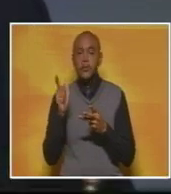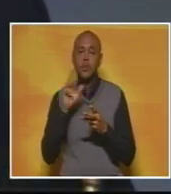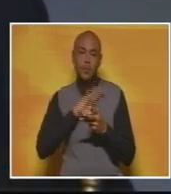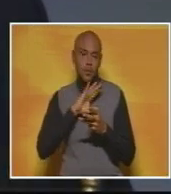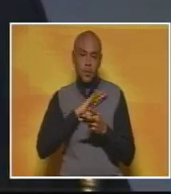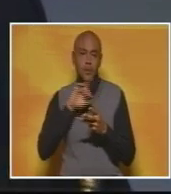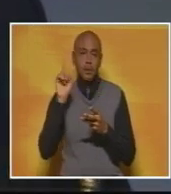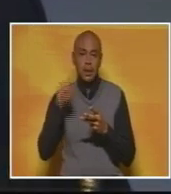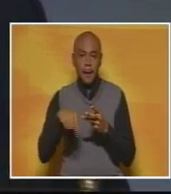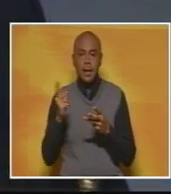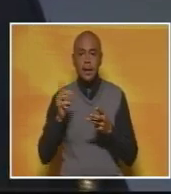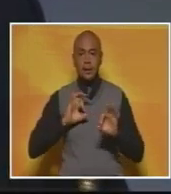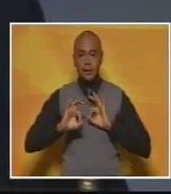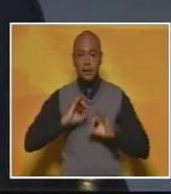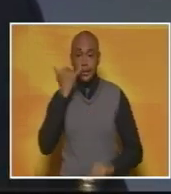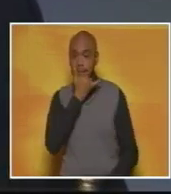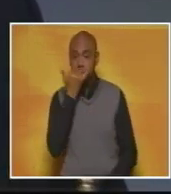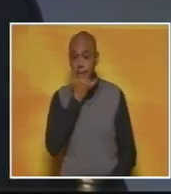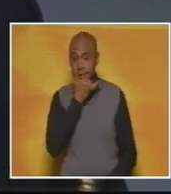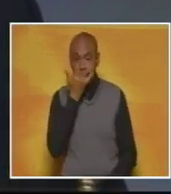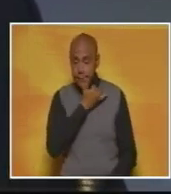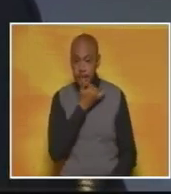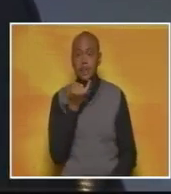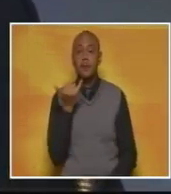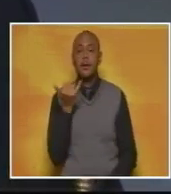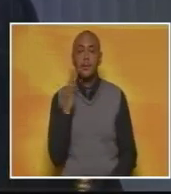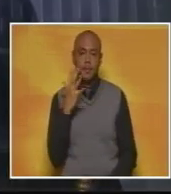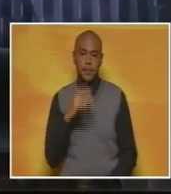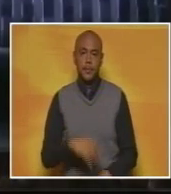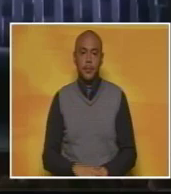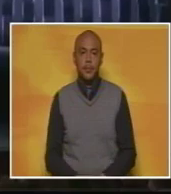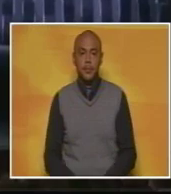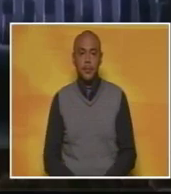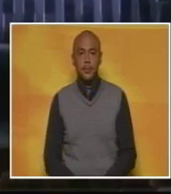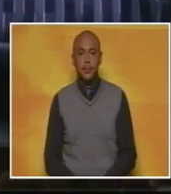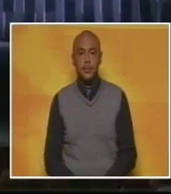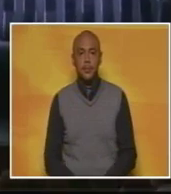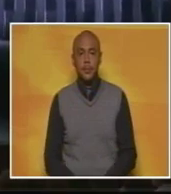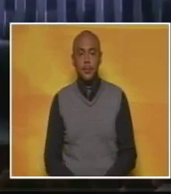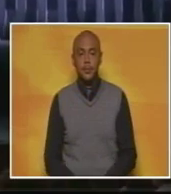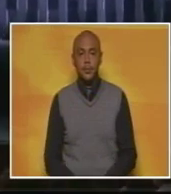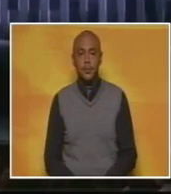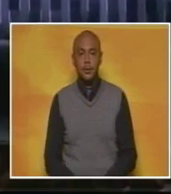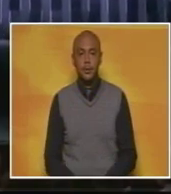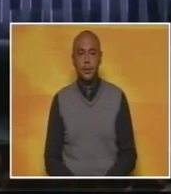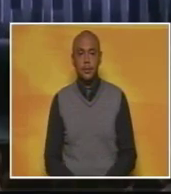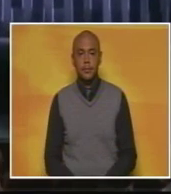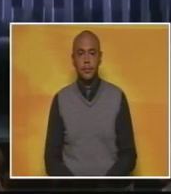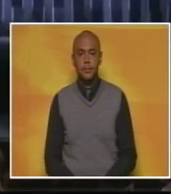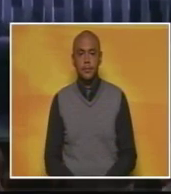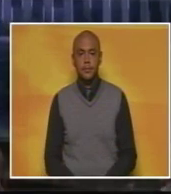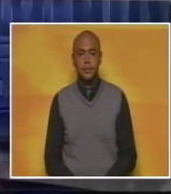DeGeneres y Eddie Murphy y Bill Murray, entre otros.